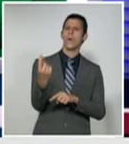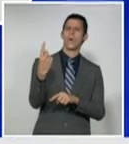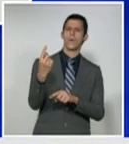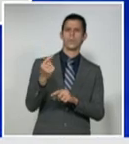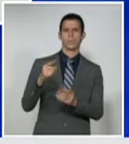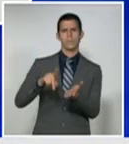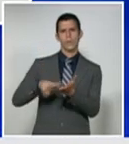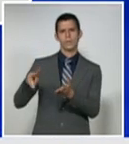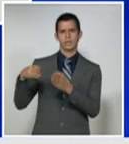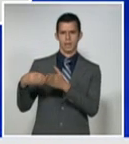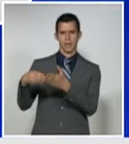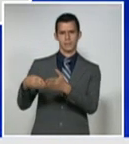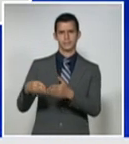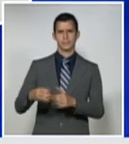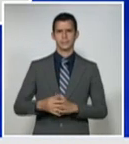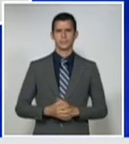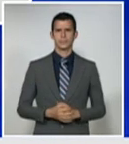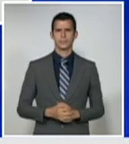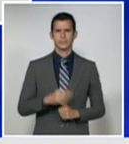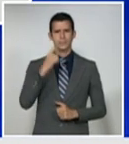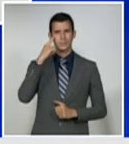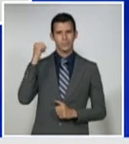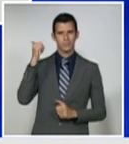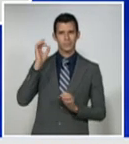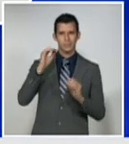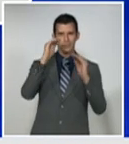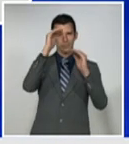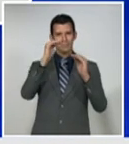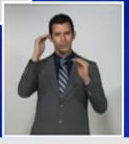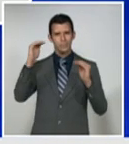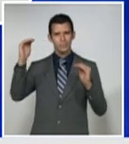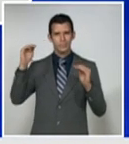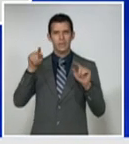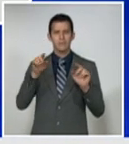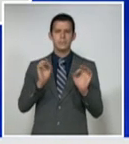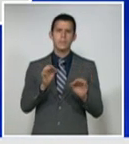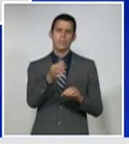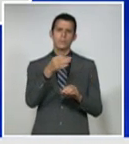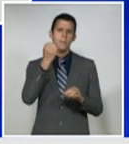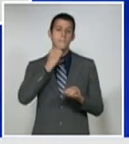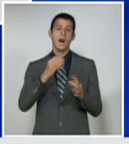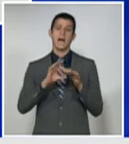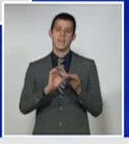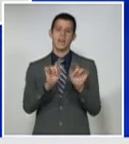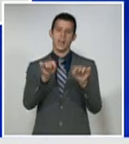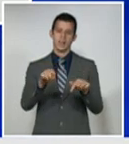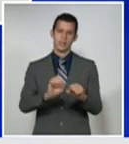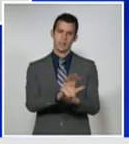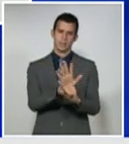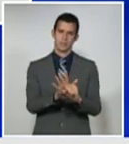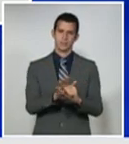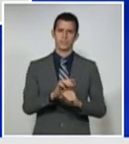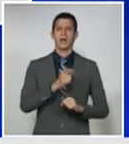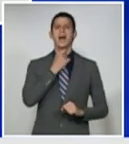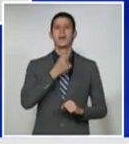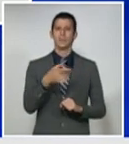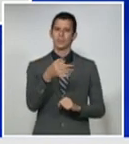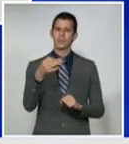de Granma. Los 11 de La Habana y en número de mayor a menor